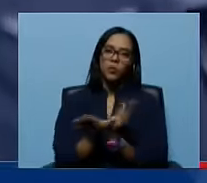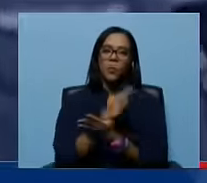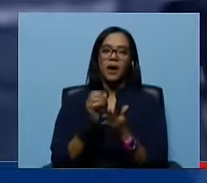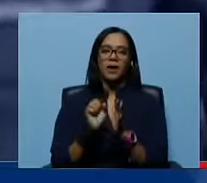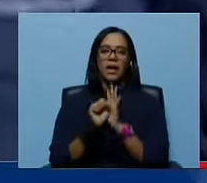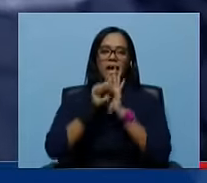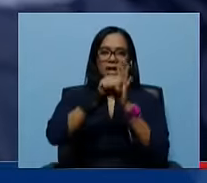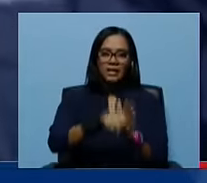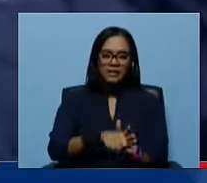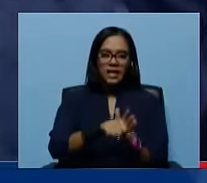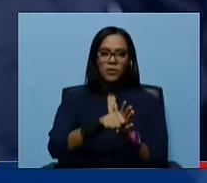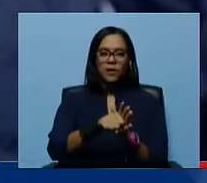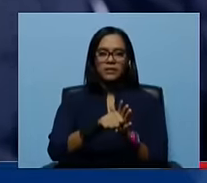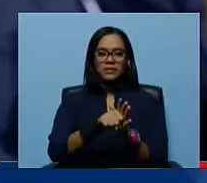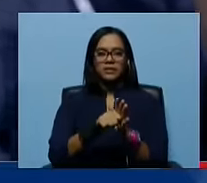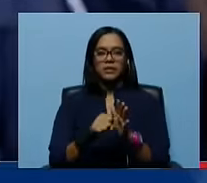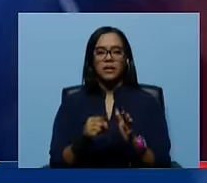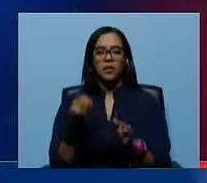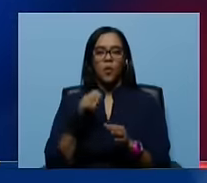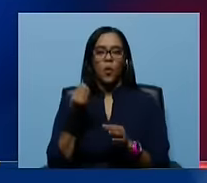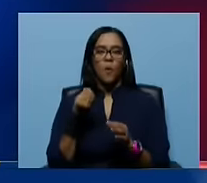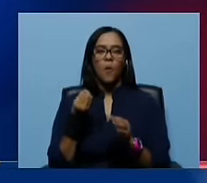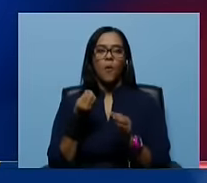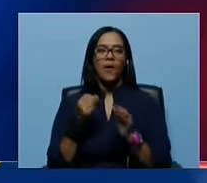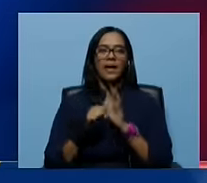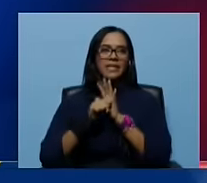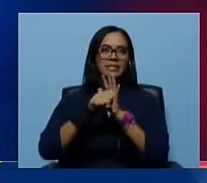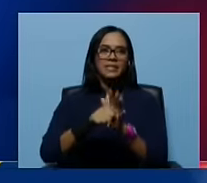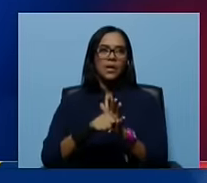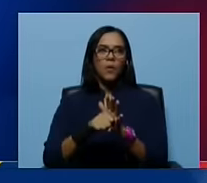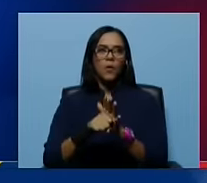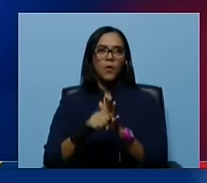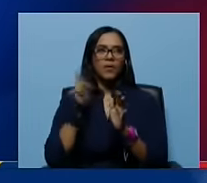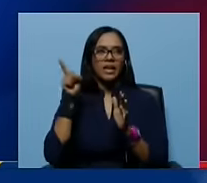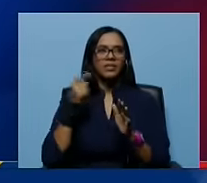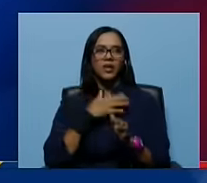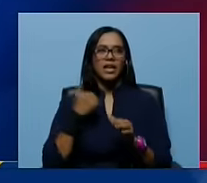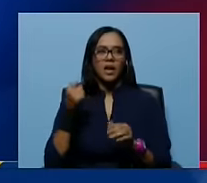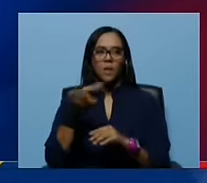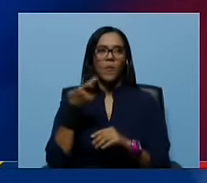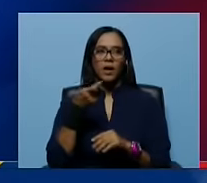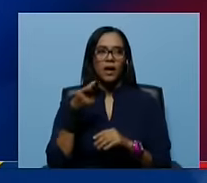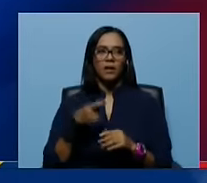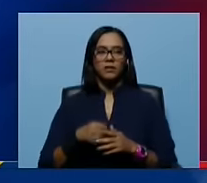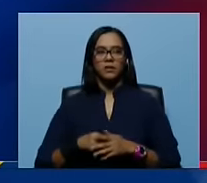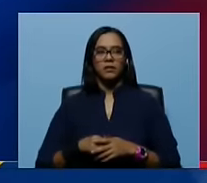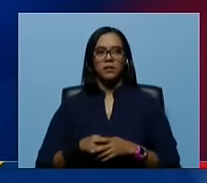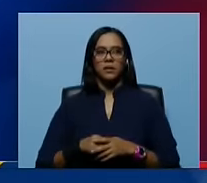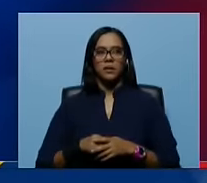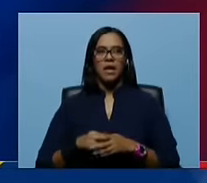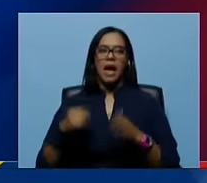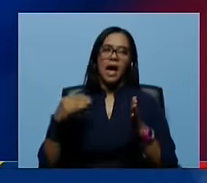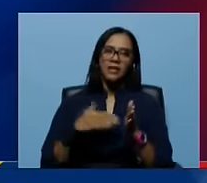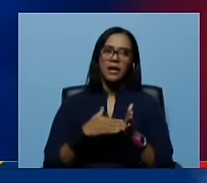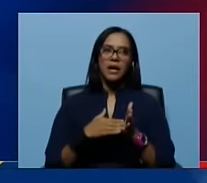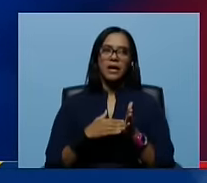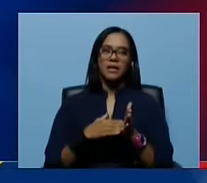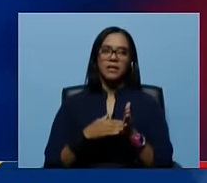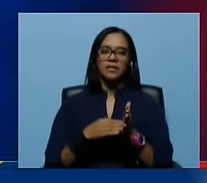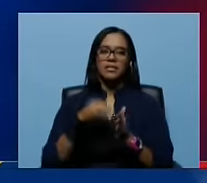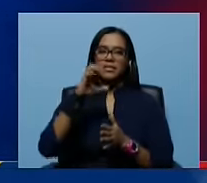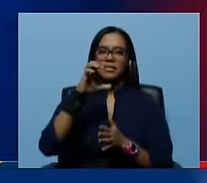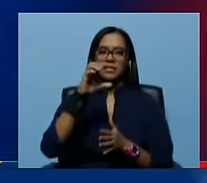estatuas simbólicas como el símbolo que ellos querían buscar, atacar